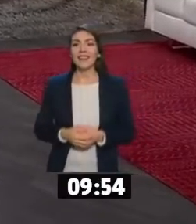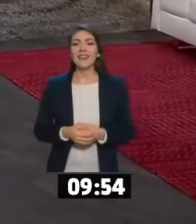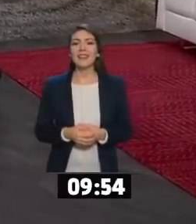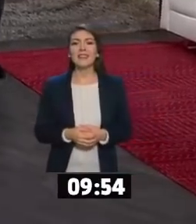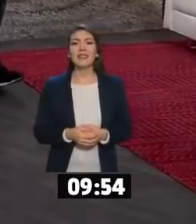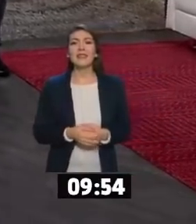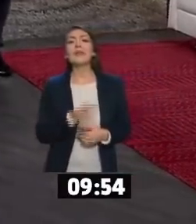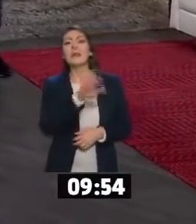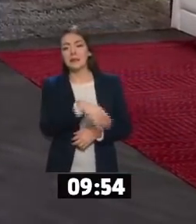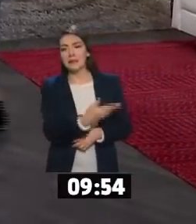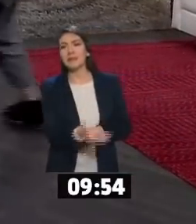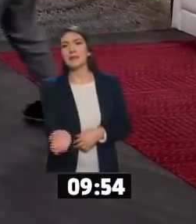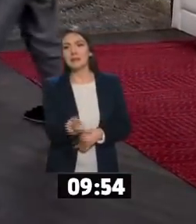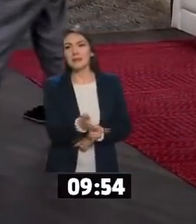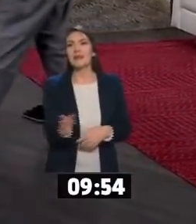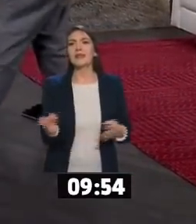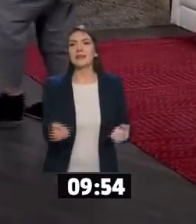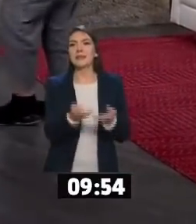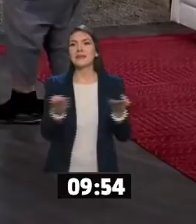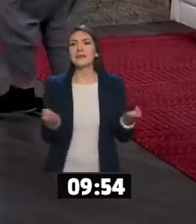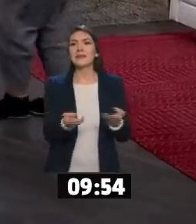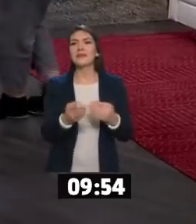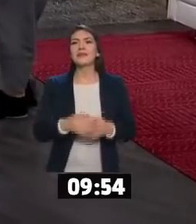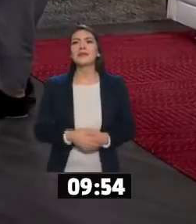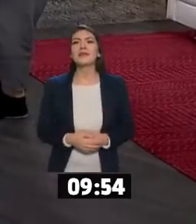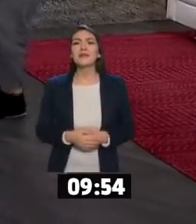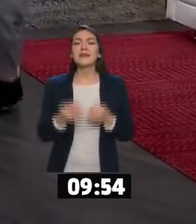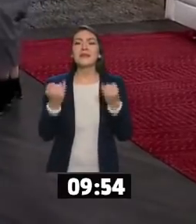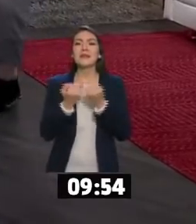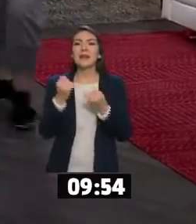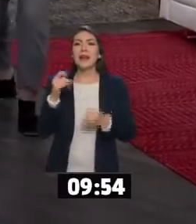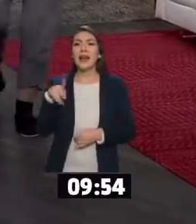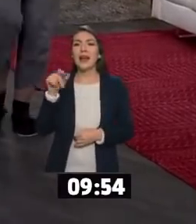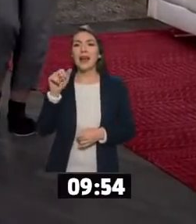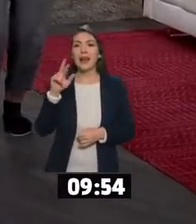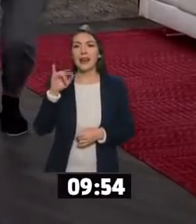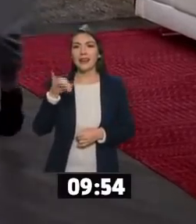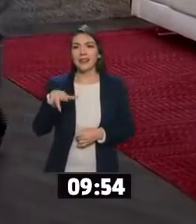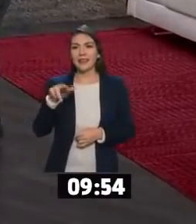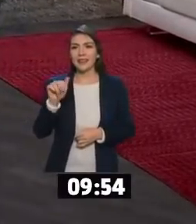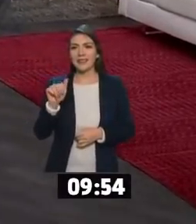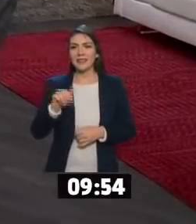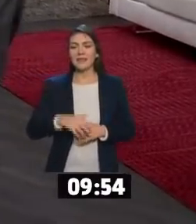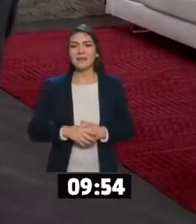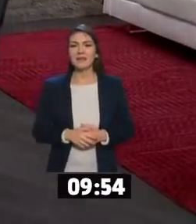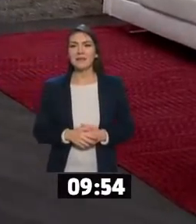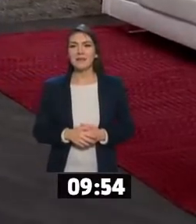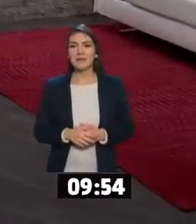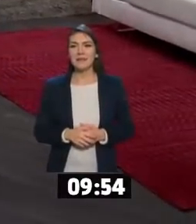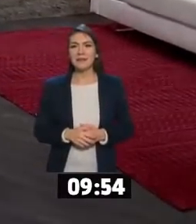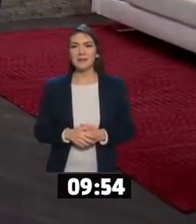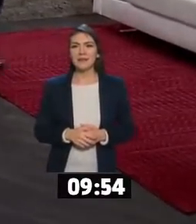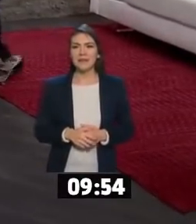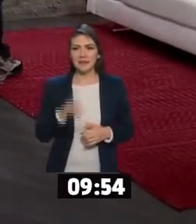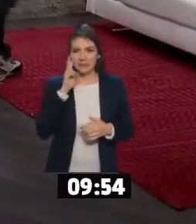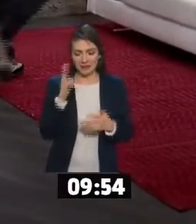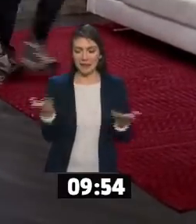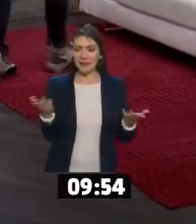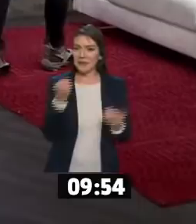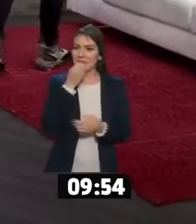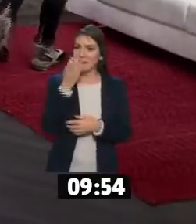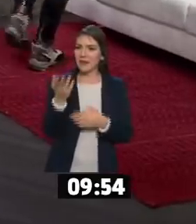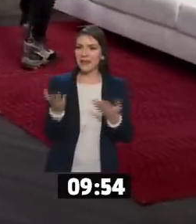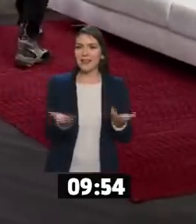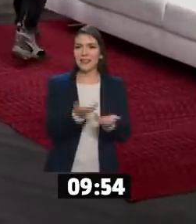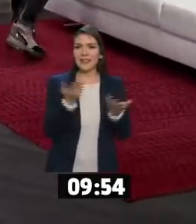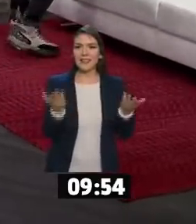Karina aquí con nosotros. Sí, señora, bailando, nada más que cosa tan bonita. Ya se